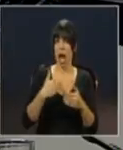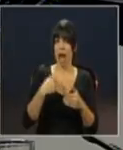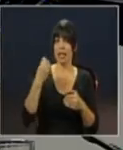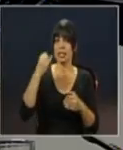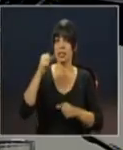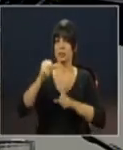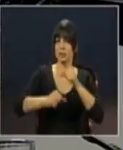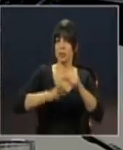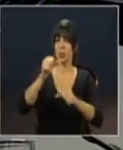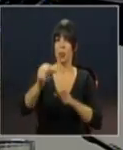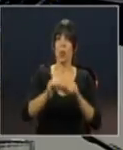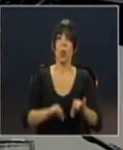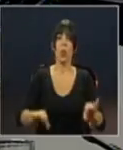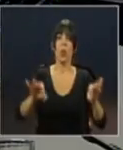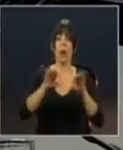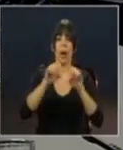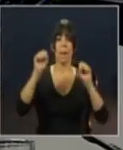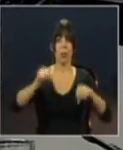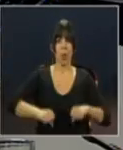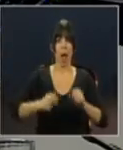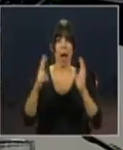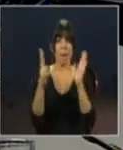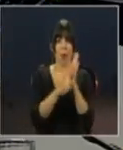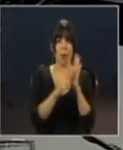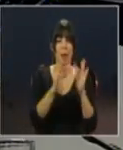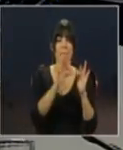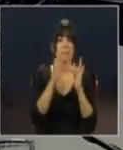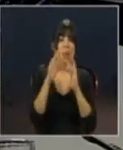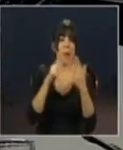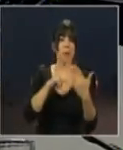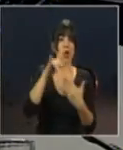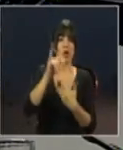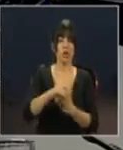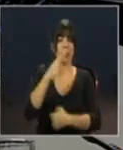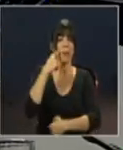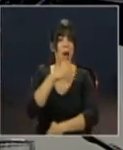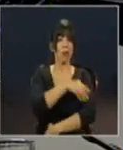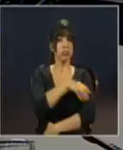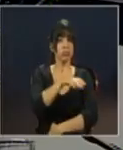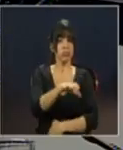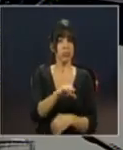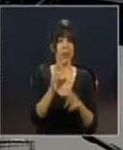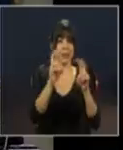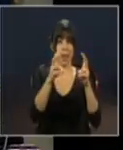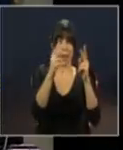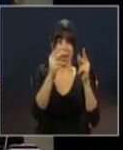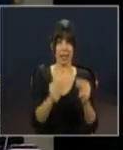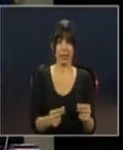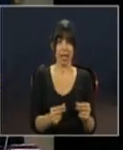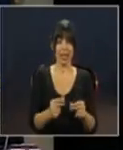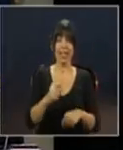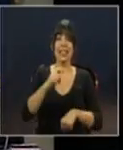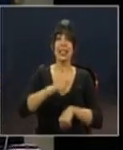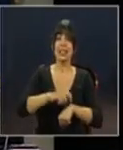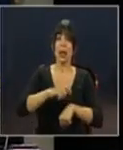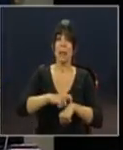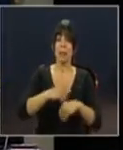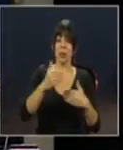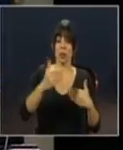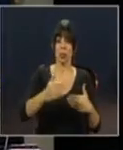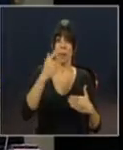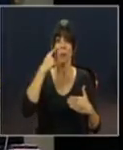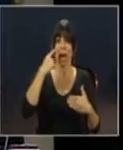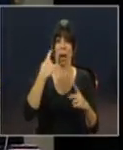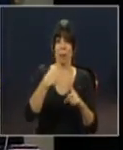esfuerzo importante, se puedan aprobar los principales proyectos de fortalecimiento hacendario, los tiempos para que ello tenga el